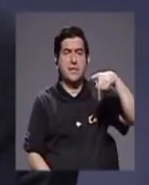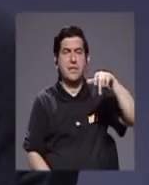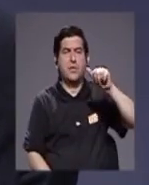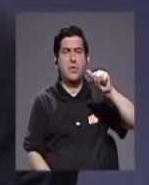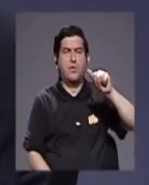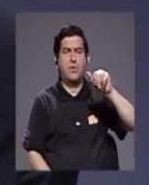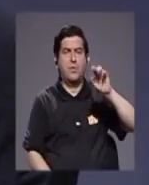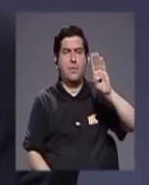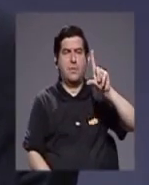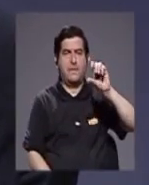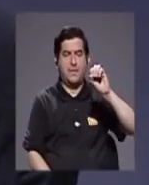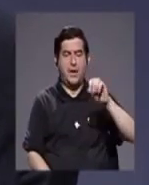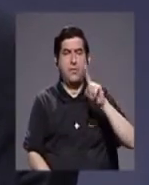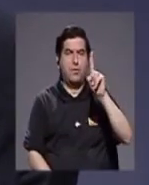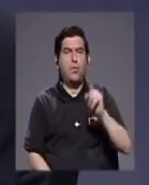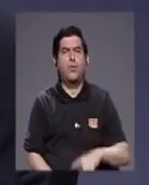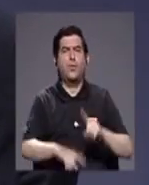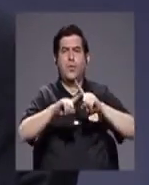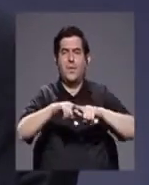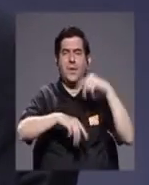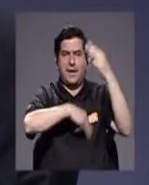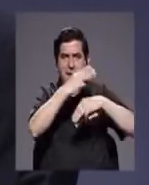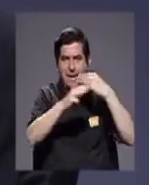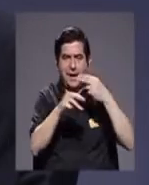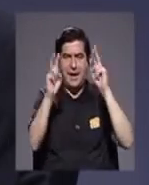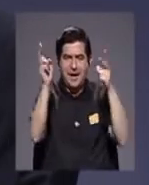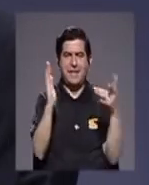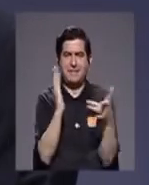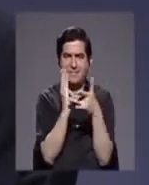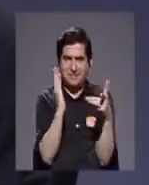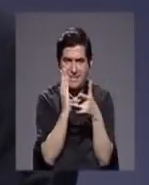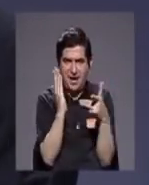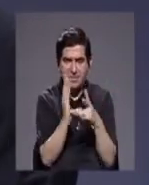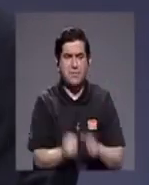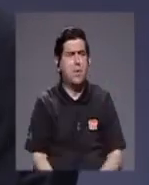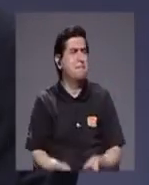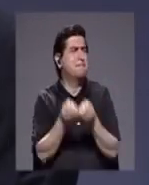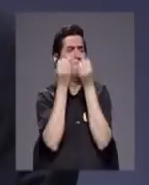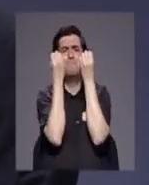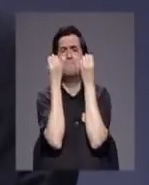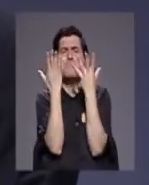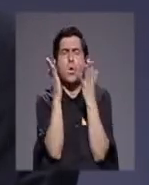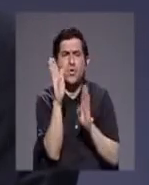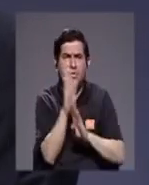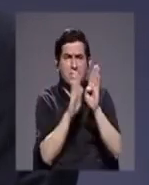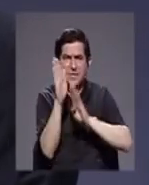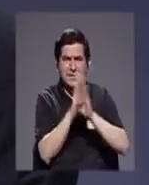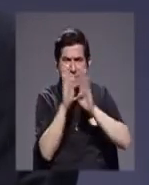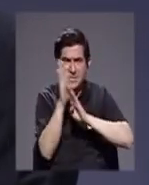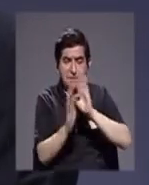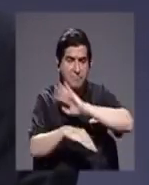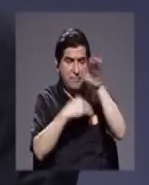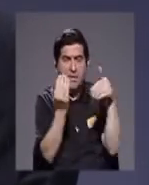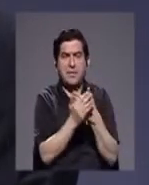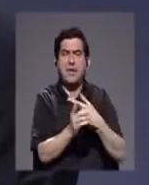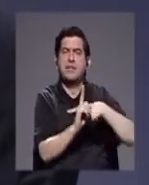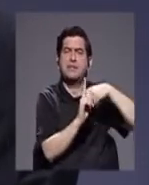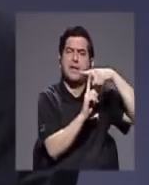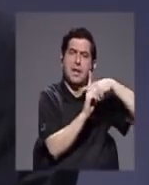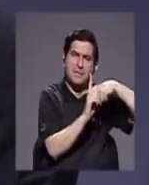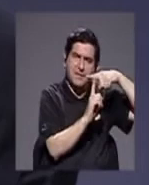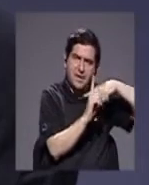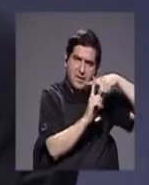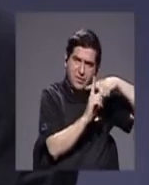de las tendencias que hay a nivel mundial en temas de tecnología, y hay una gran cantidad de desarrollo de sensores para todo,